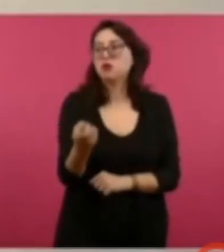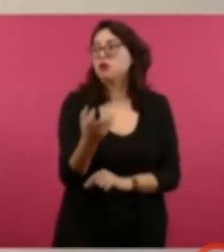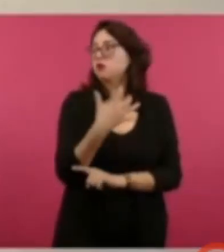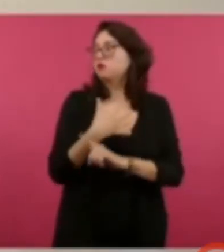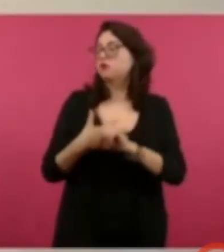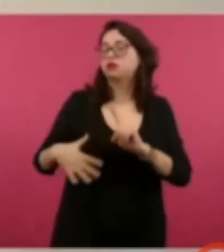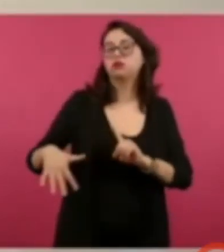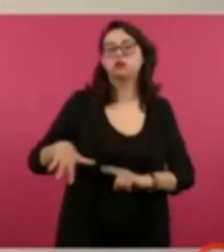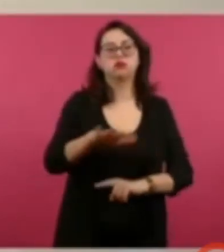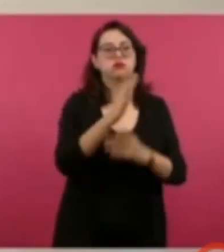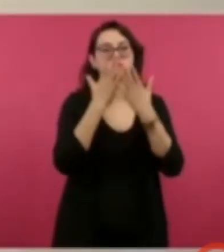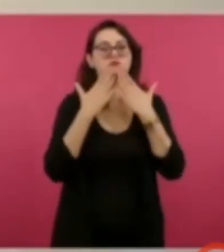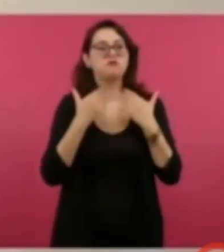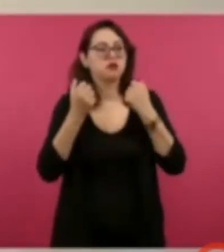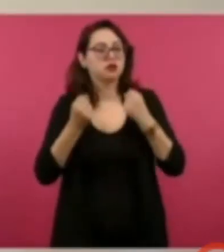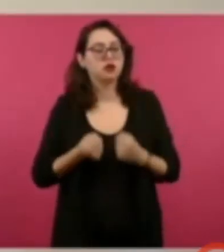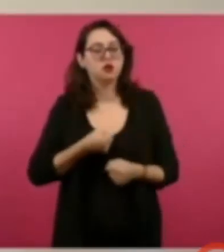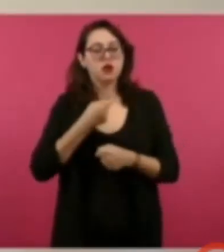en el país.